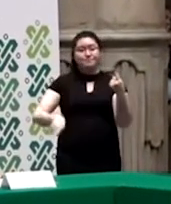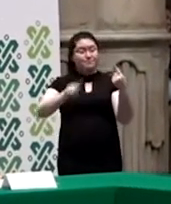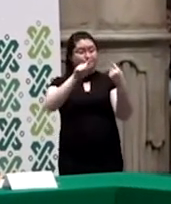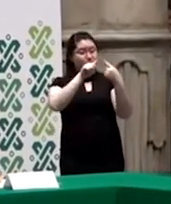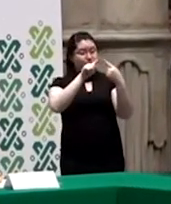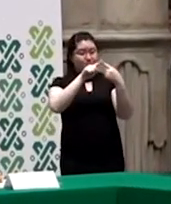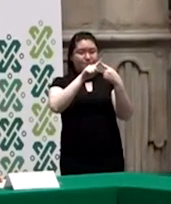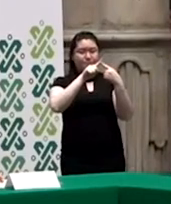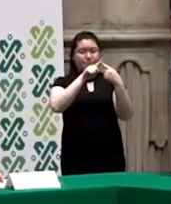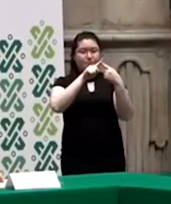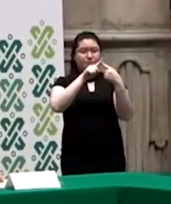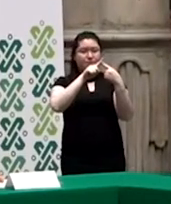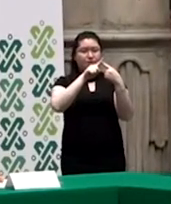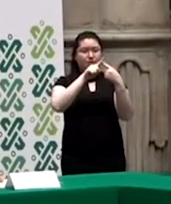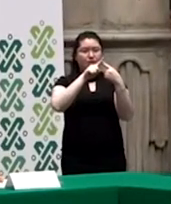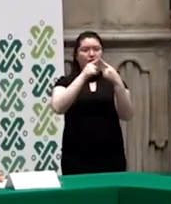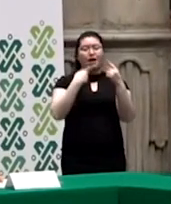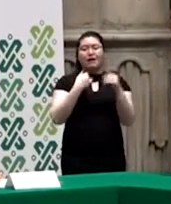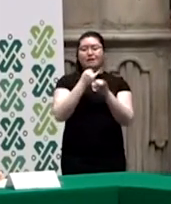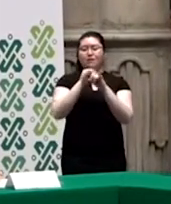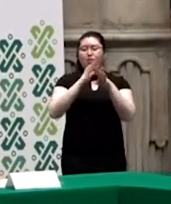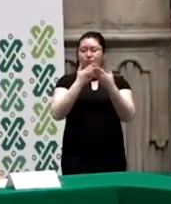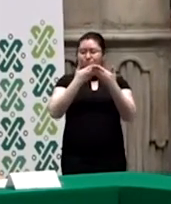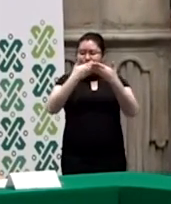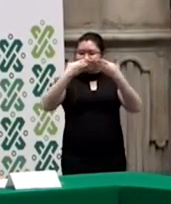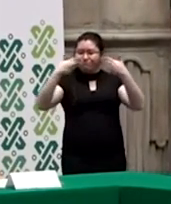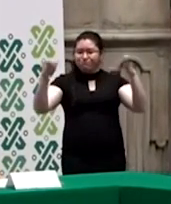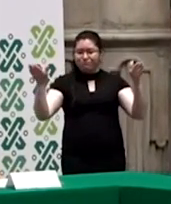la transparencia y los datos abiertos.